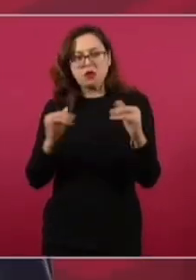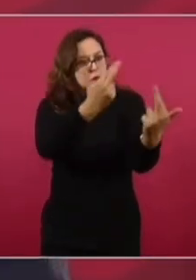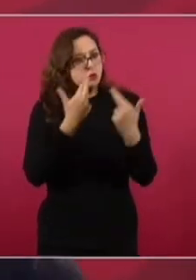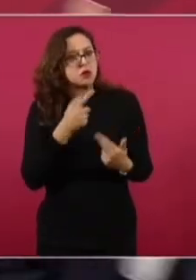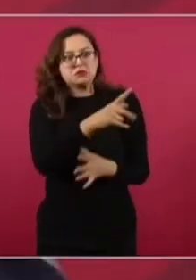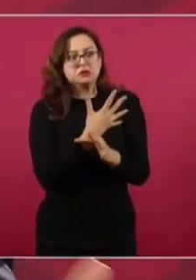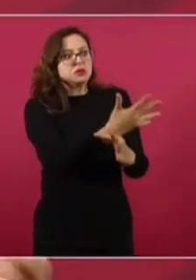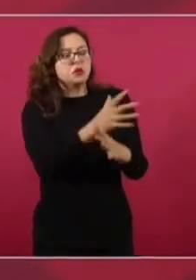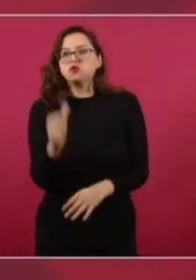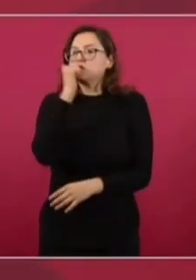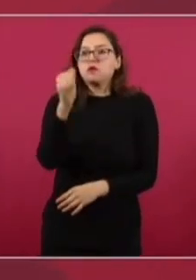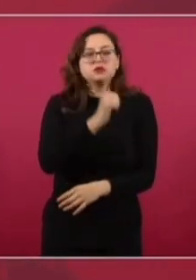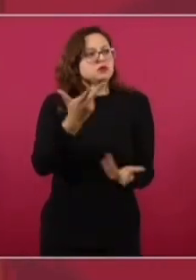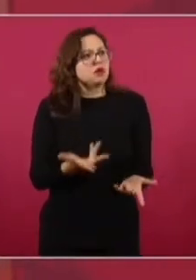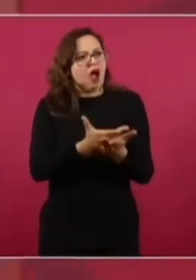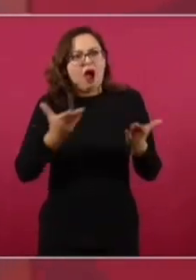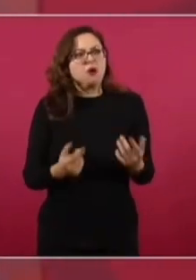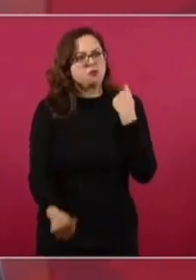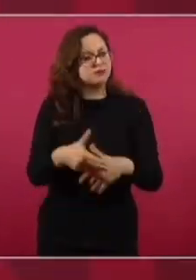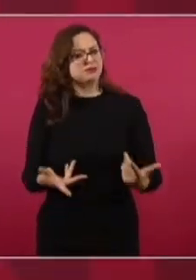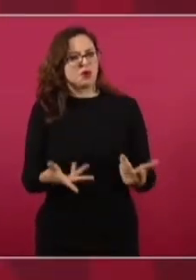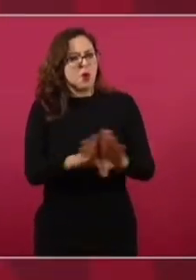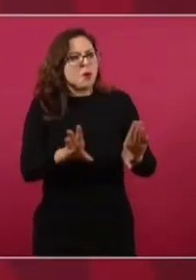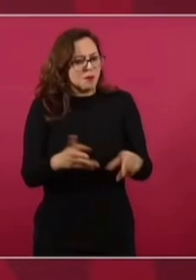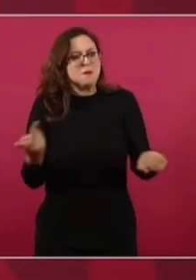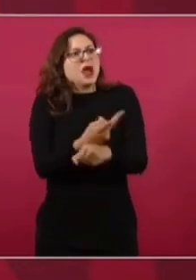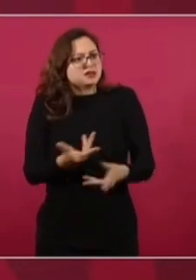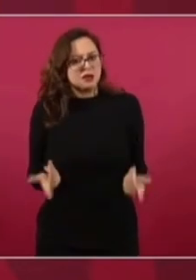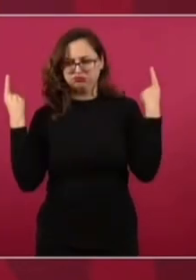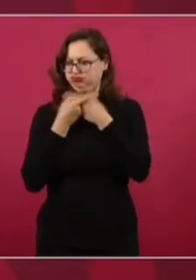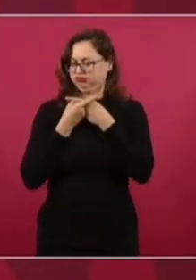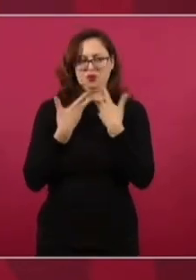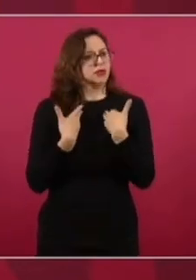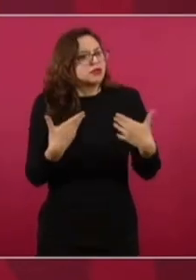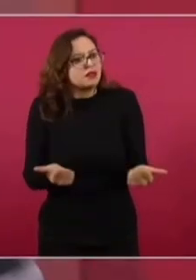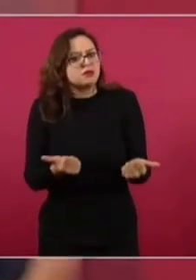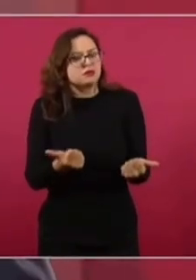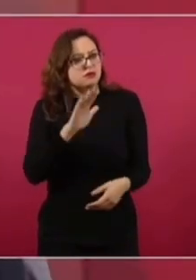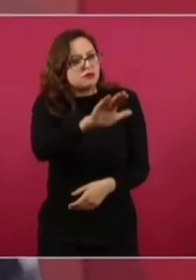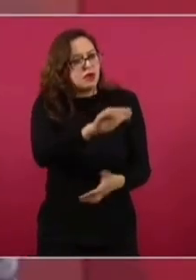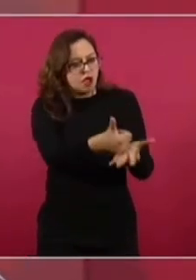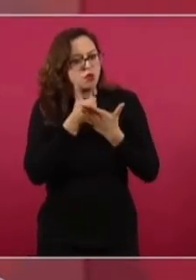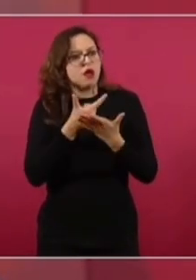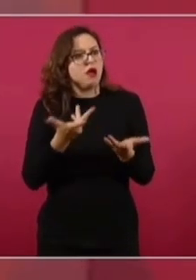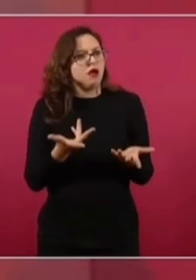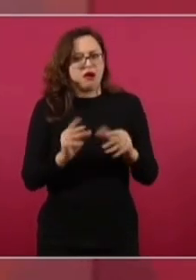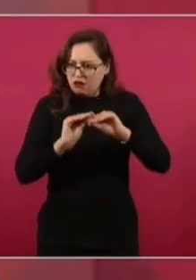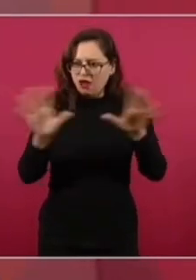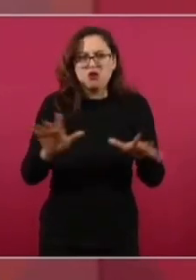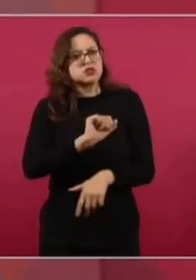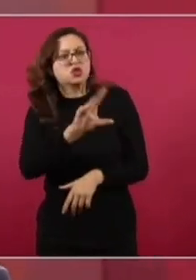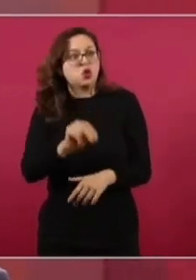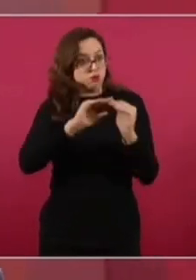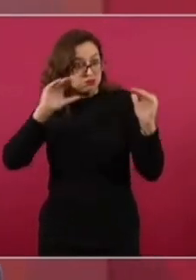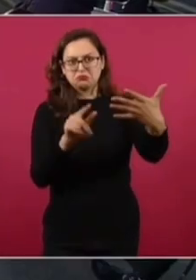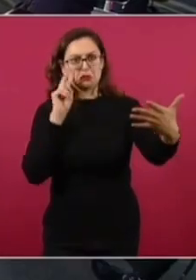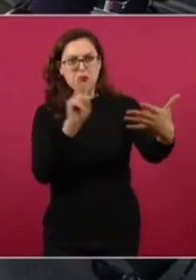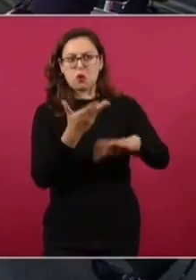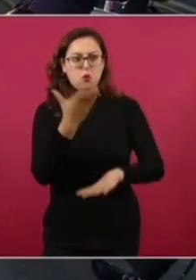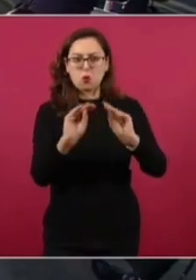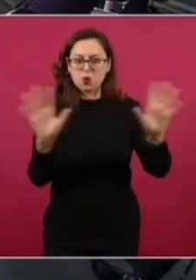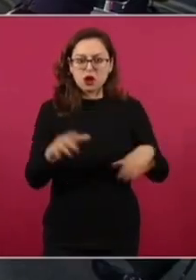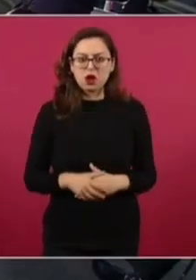quiénes son los que están tomando estas decisiones. Le pido que nos ayude a aclarar de qué se trata.